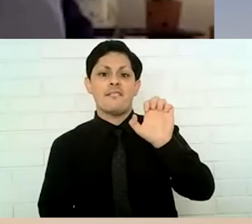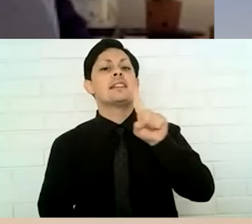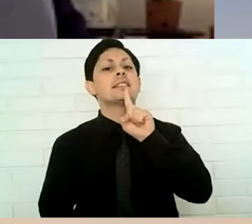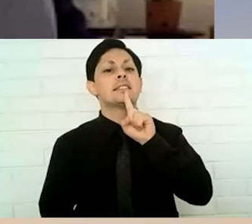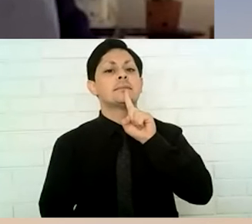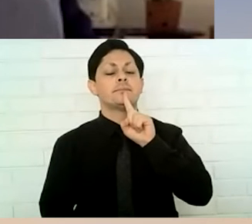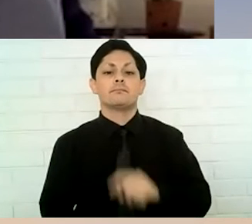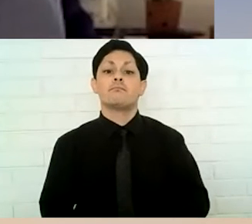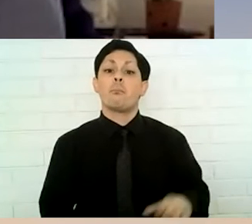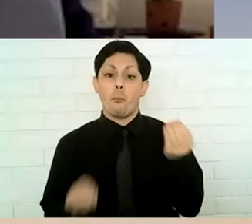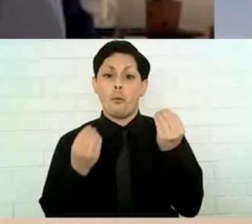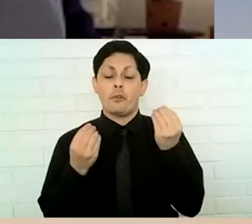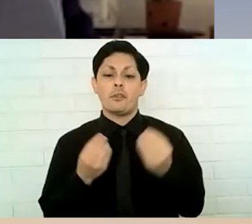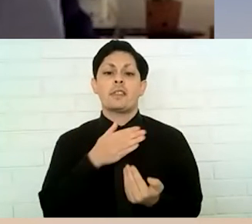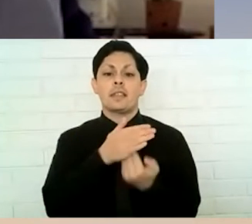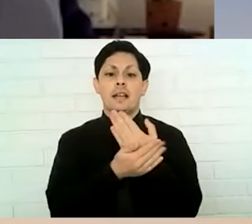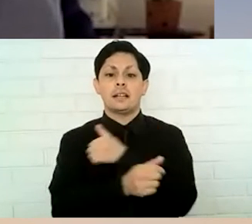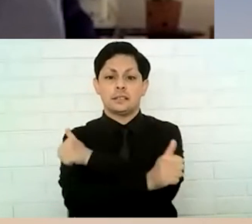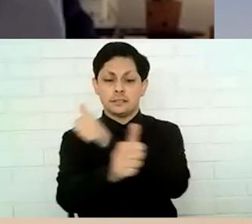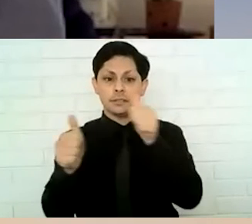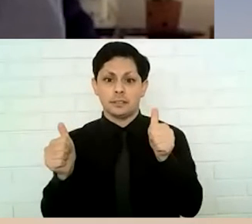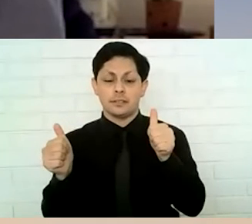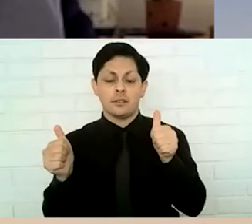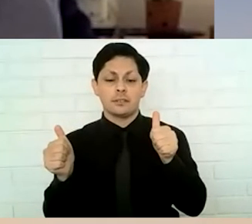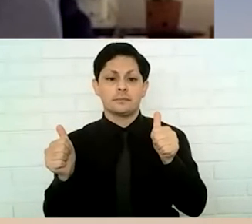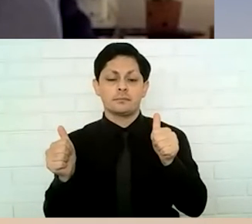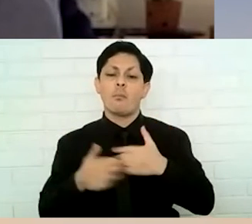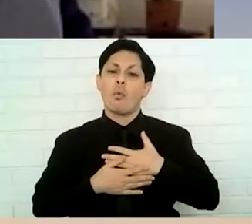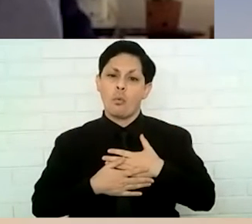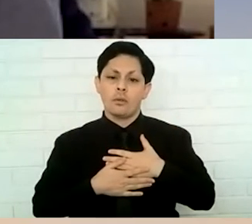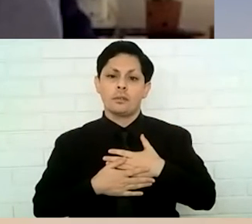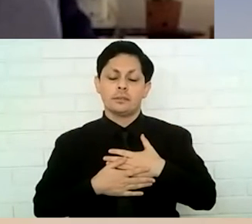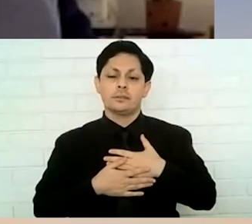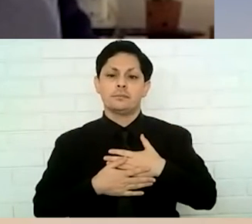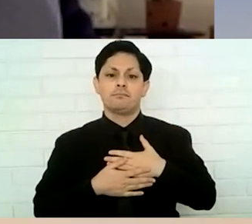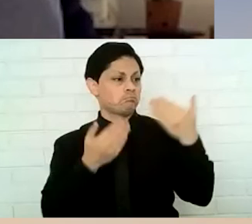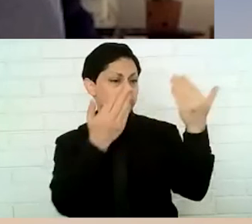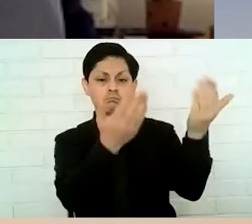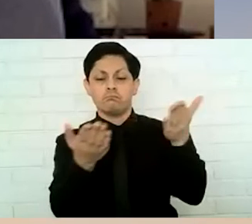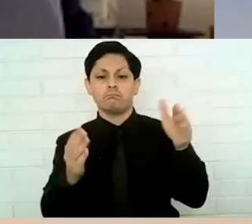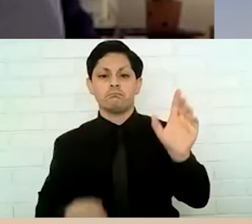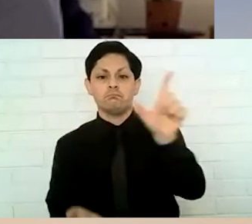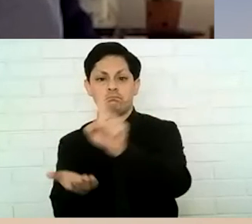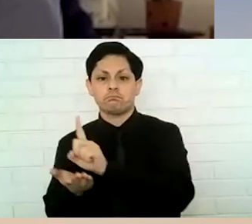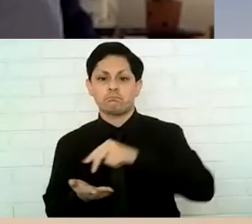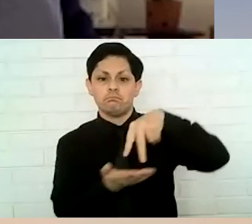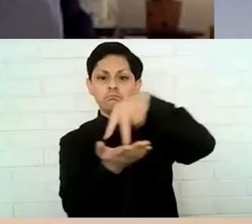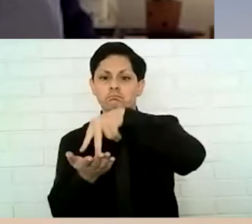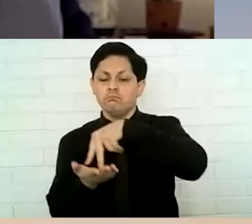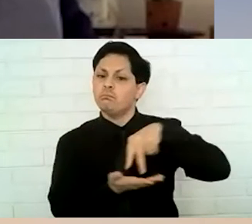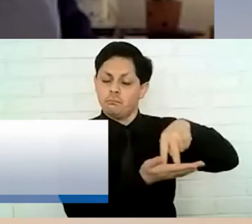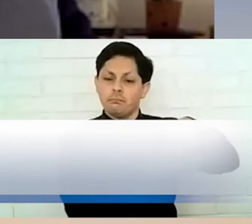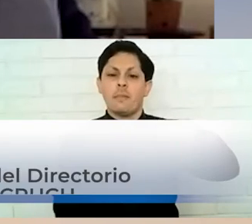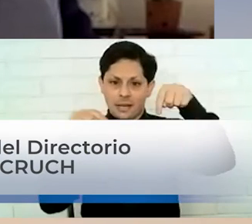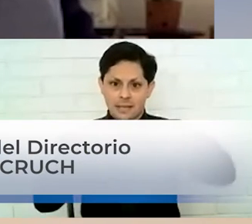Muy buenos días a todas y todos los presentes. Un gusto contar con su presencia en esta instancia hoy en la